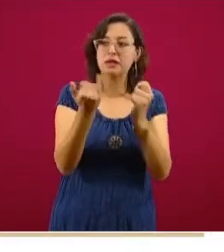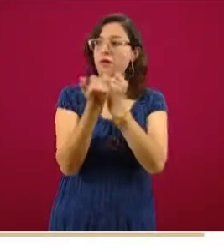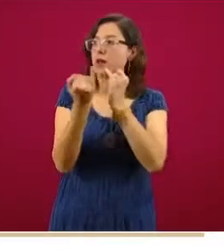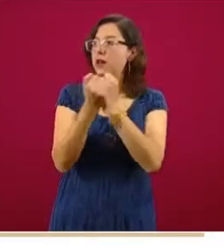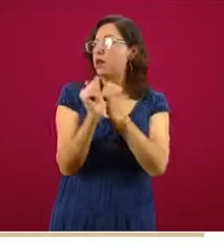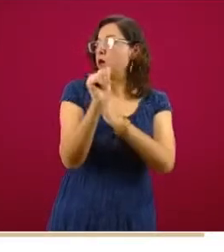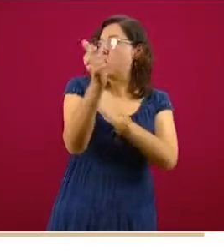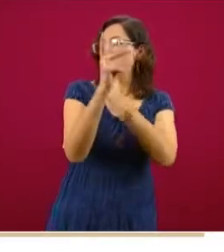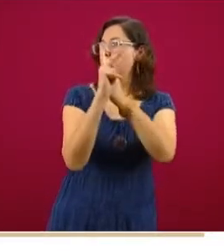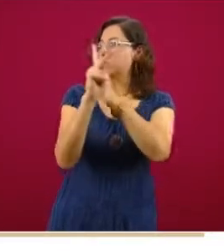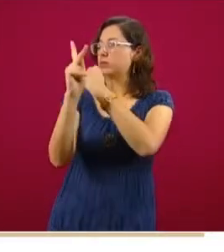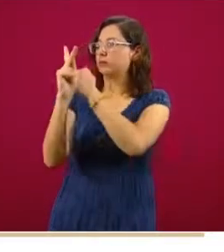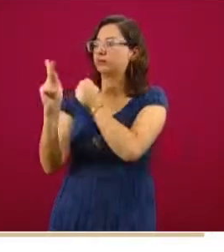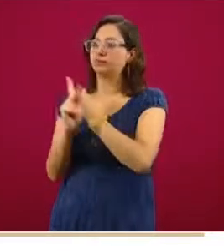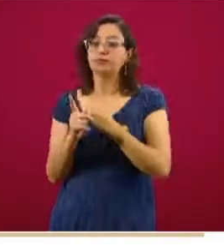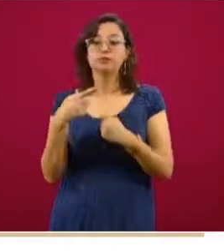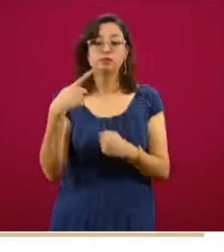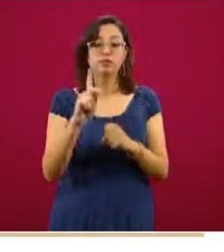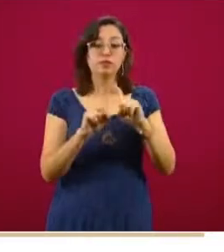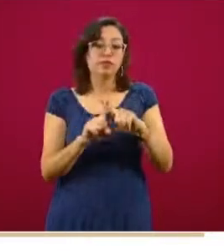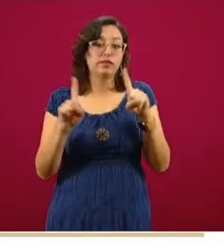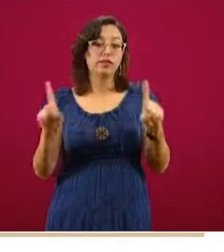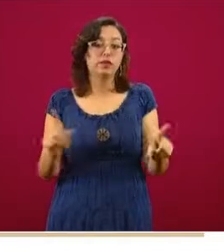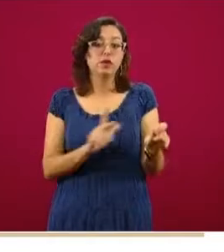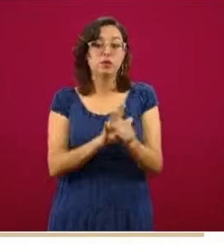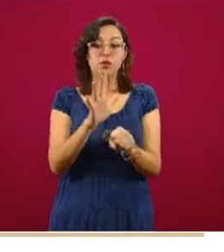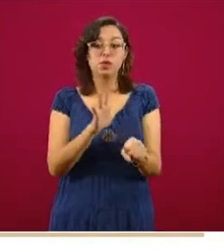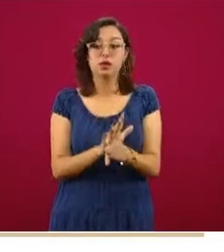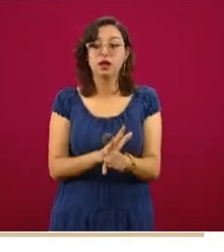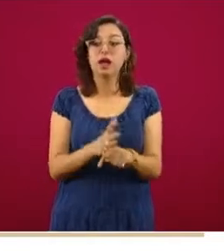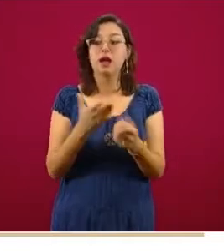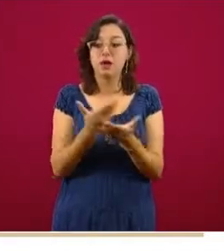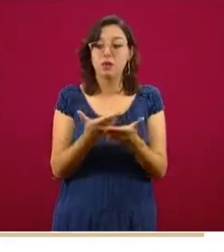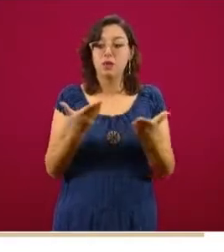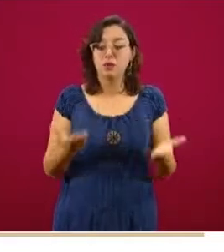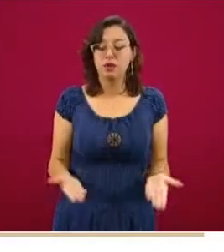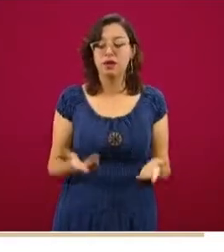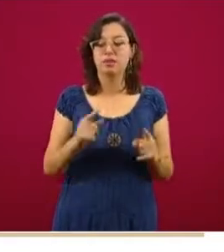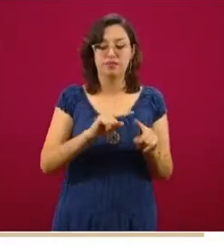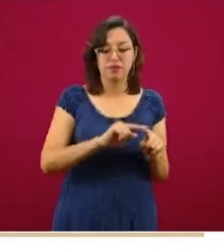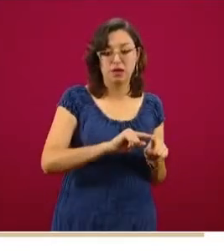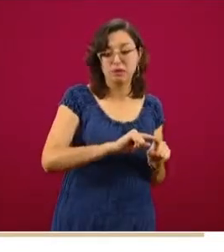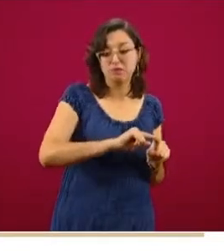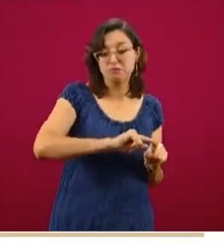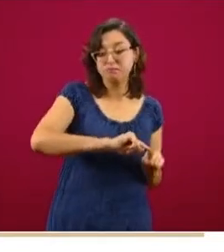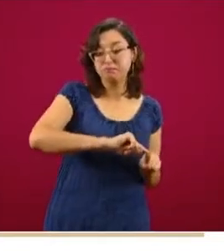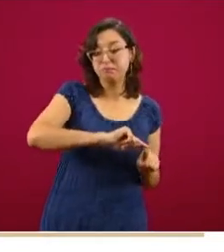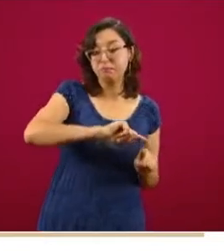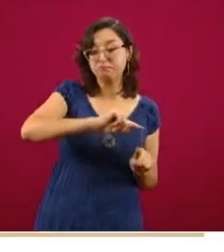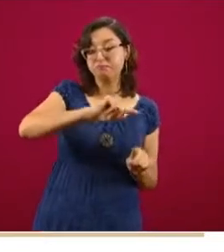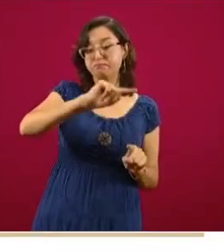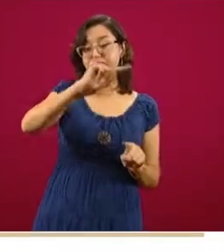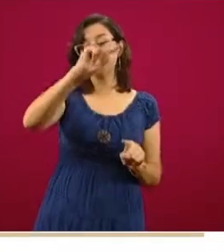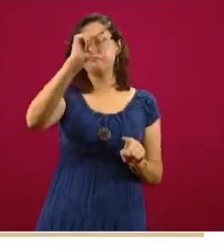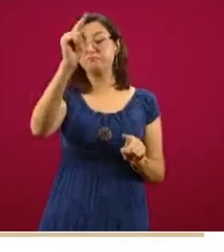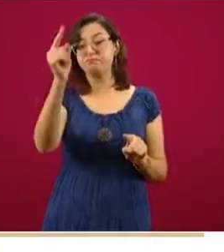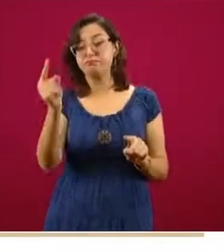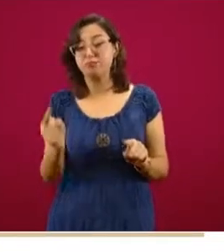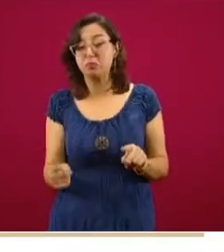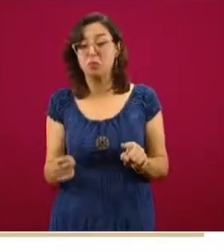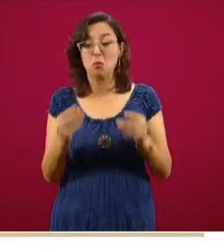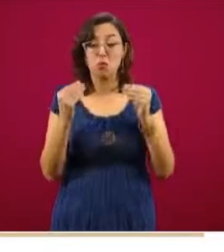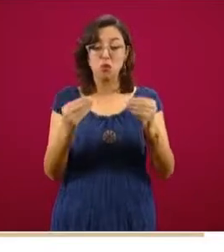gran diferencia, y de los datos que se tienen hasta el momento, es que esta curva no es tan elevada ni tiene tanta carga como lo que